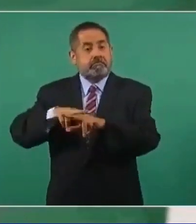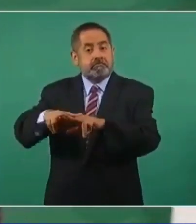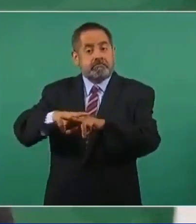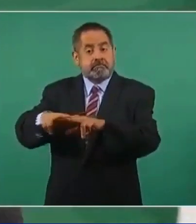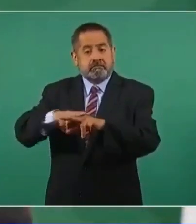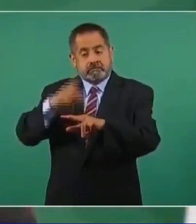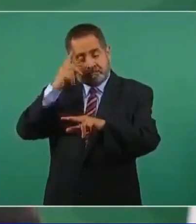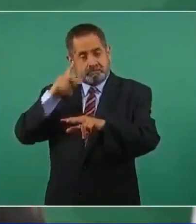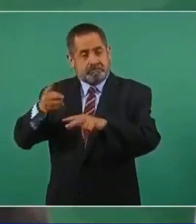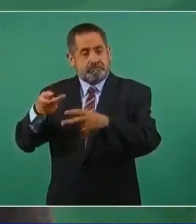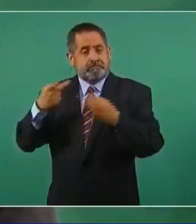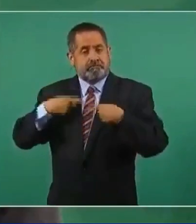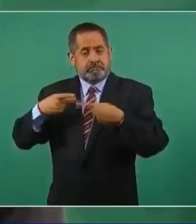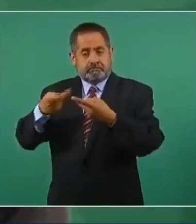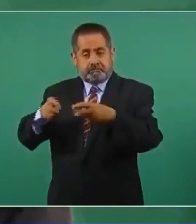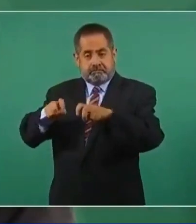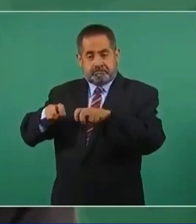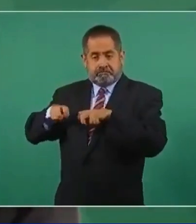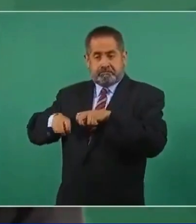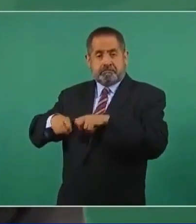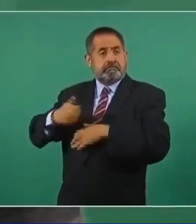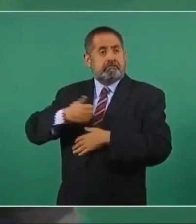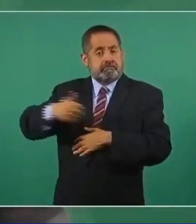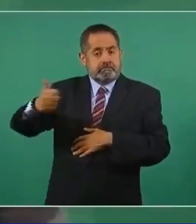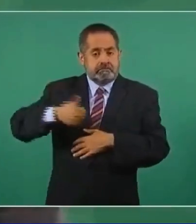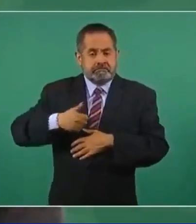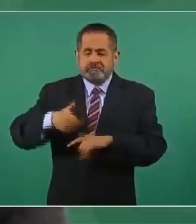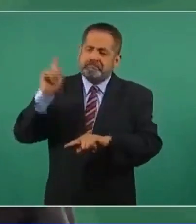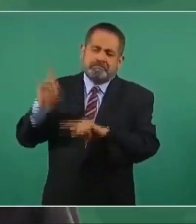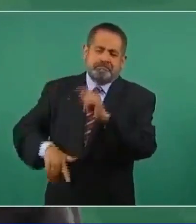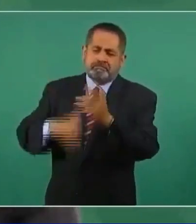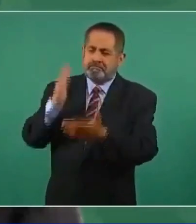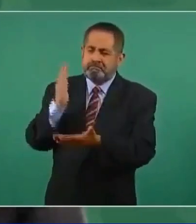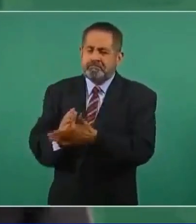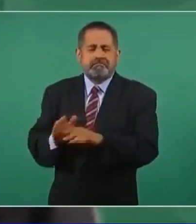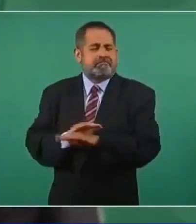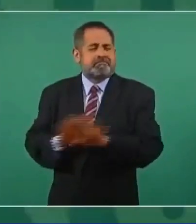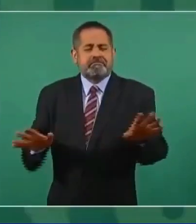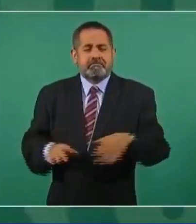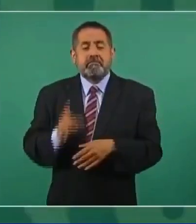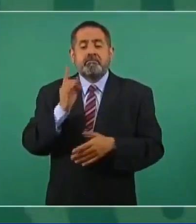de pasajeros y quedan nada más los trenes de carga.